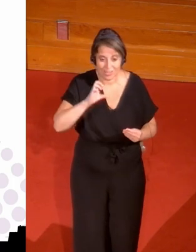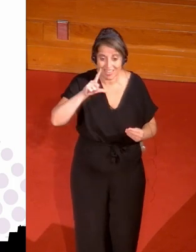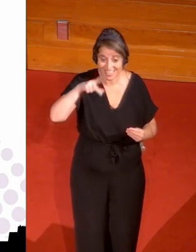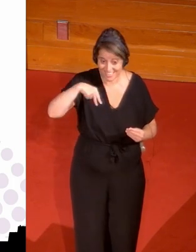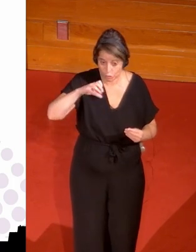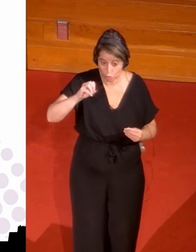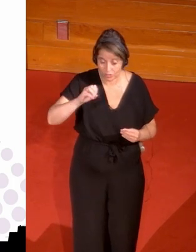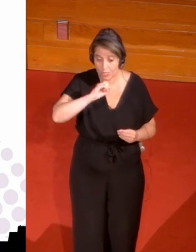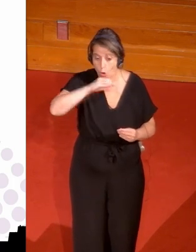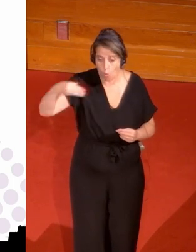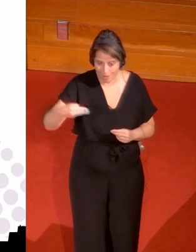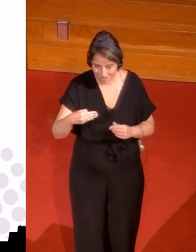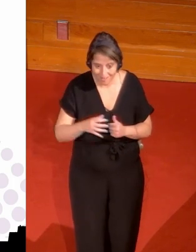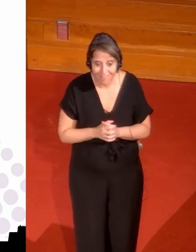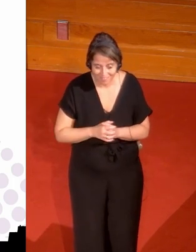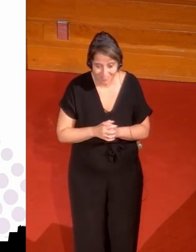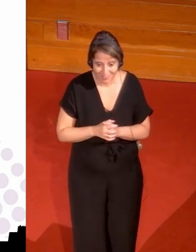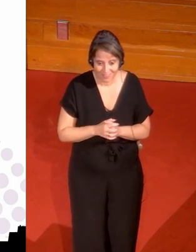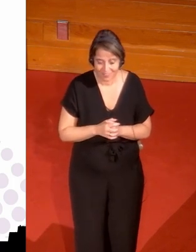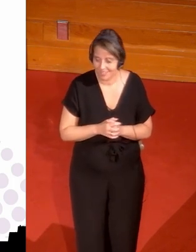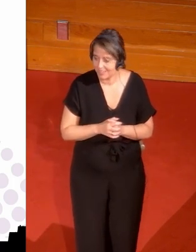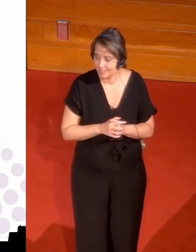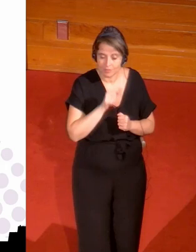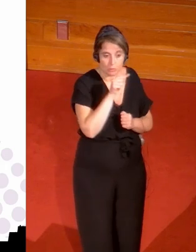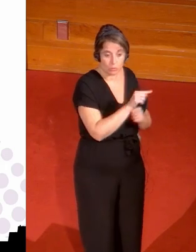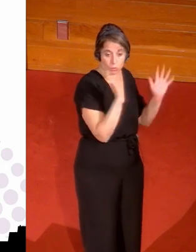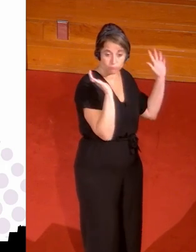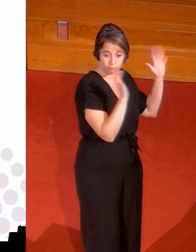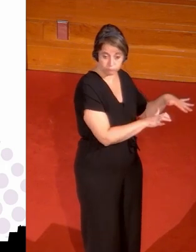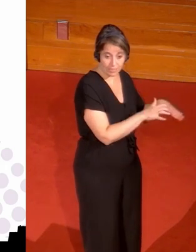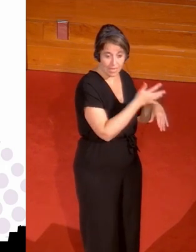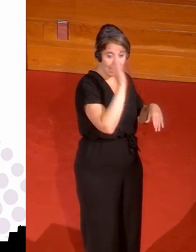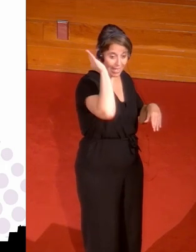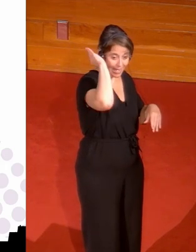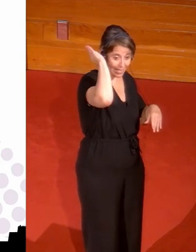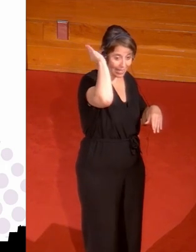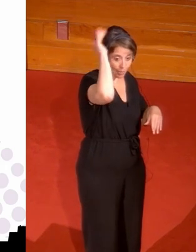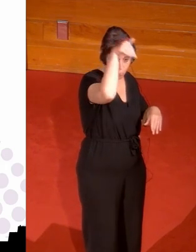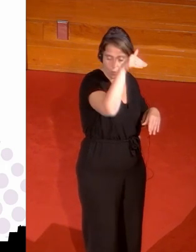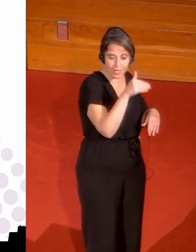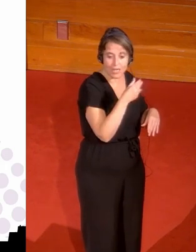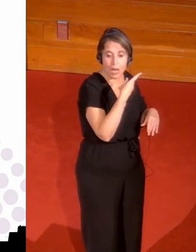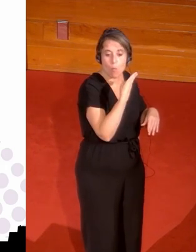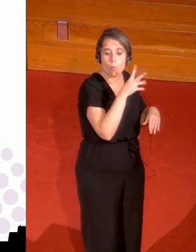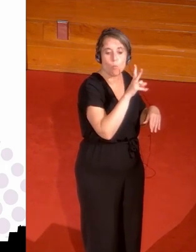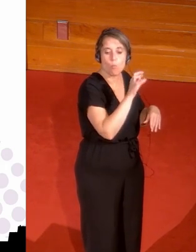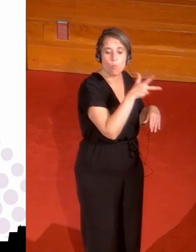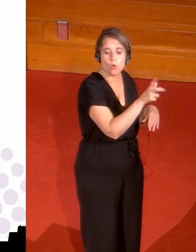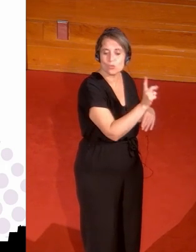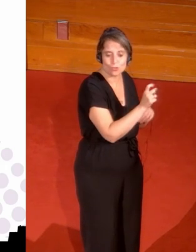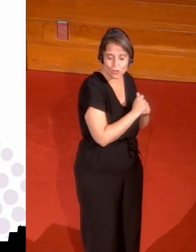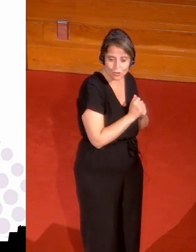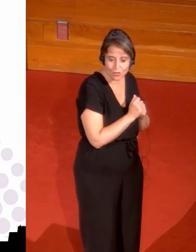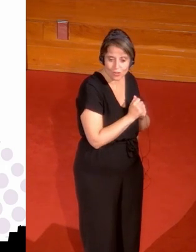y Barack Obama en la republicana no estaba George Bush